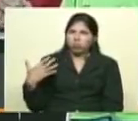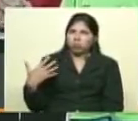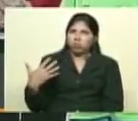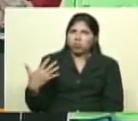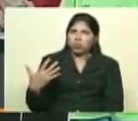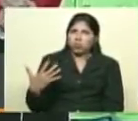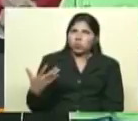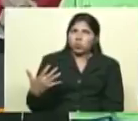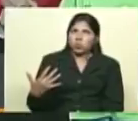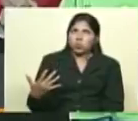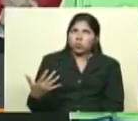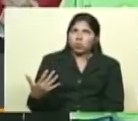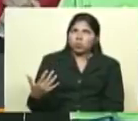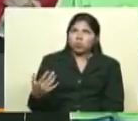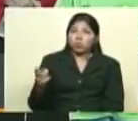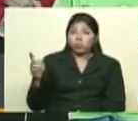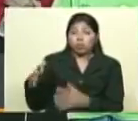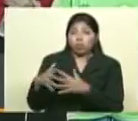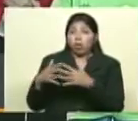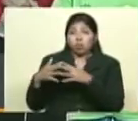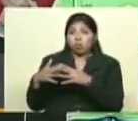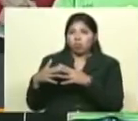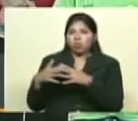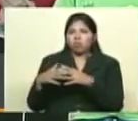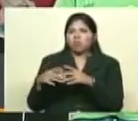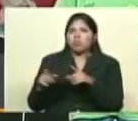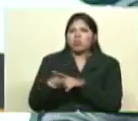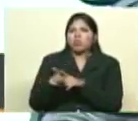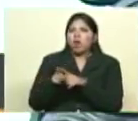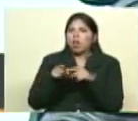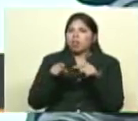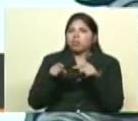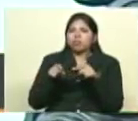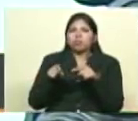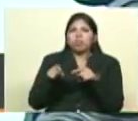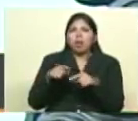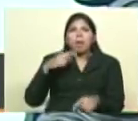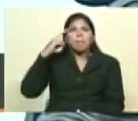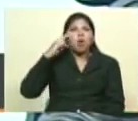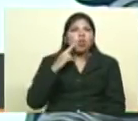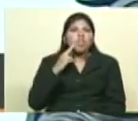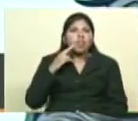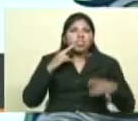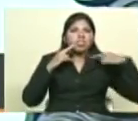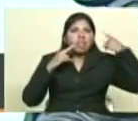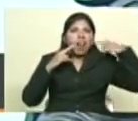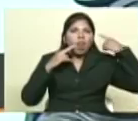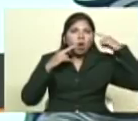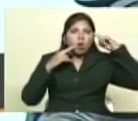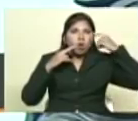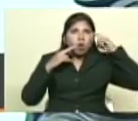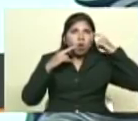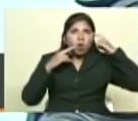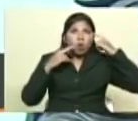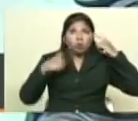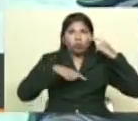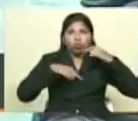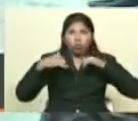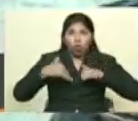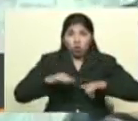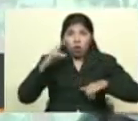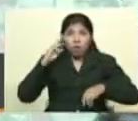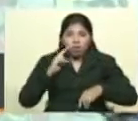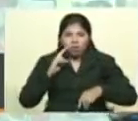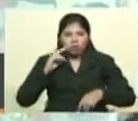sur a Bolívar. Y aquí estamos los hijos del loco del sur, más locos que nunca, dispuestos a seguir construyendo